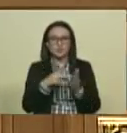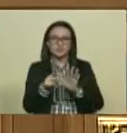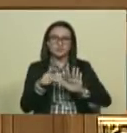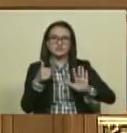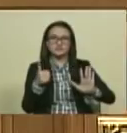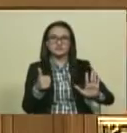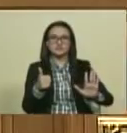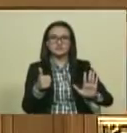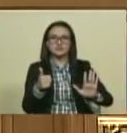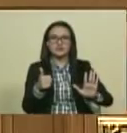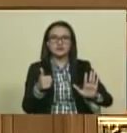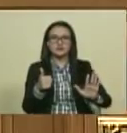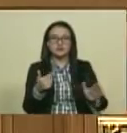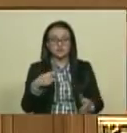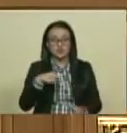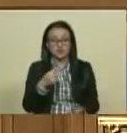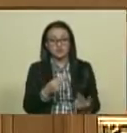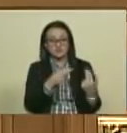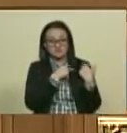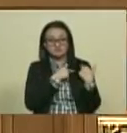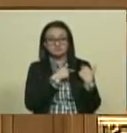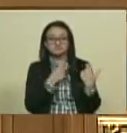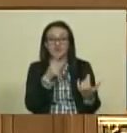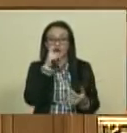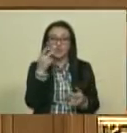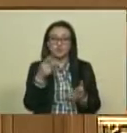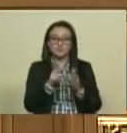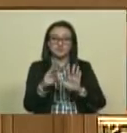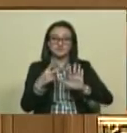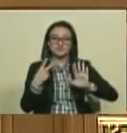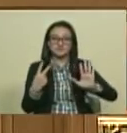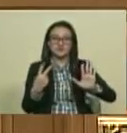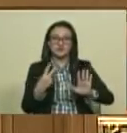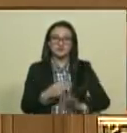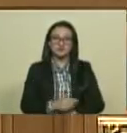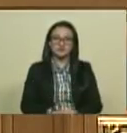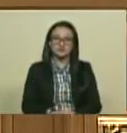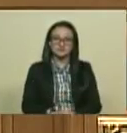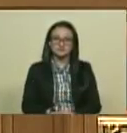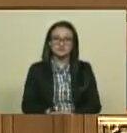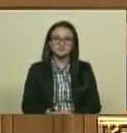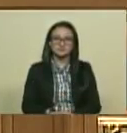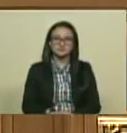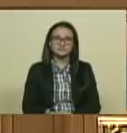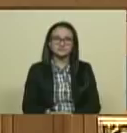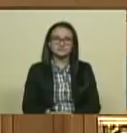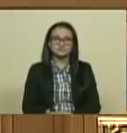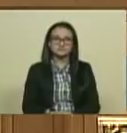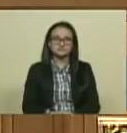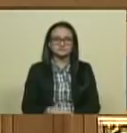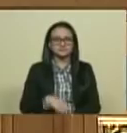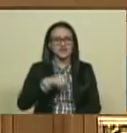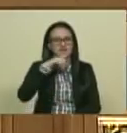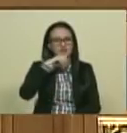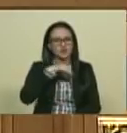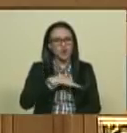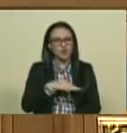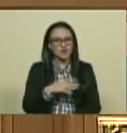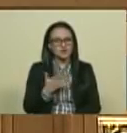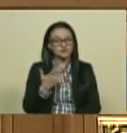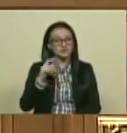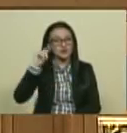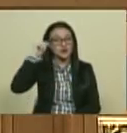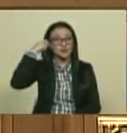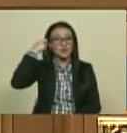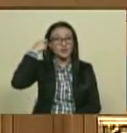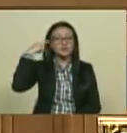Nosotros estamos siendo el correspondiente al año 2017, donde la historia recordará solamente una frase dicha